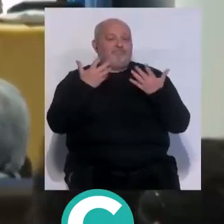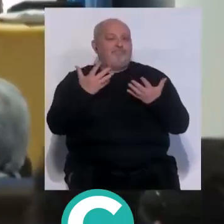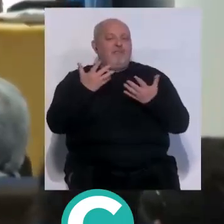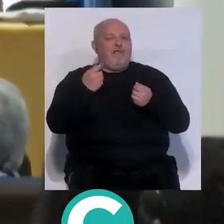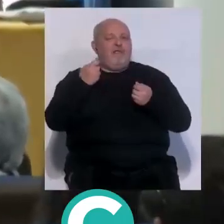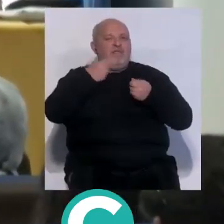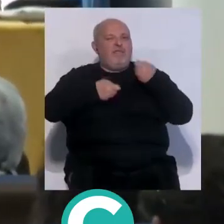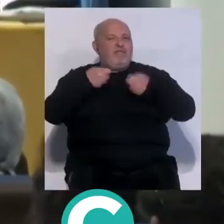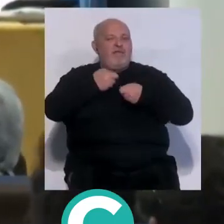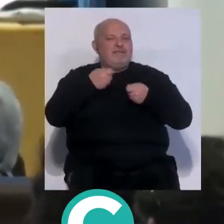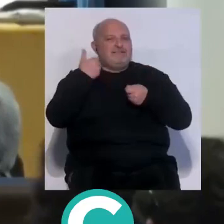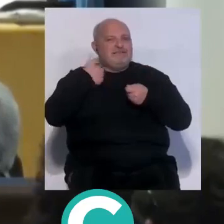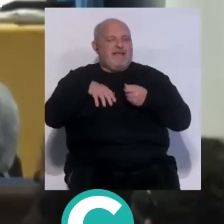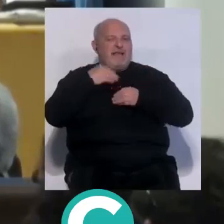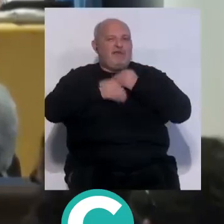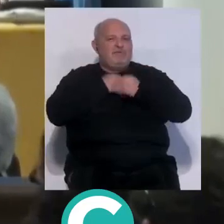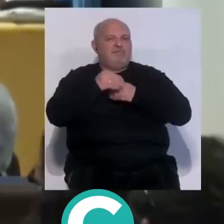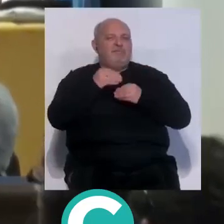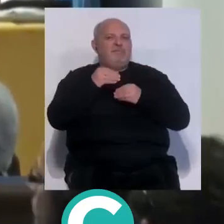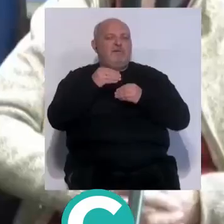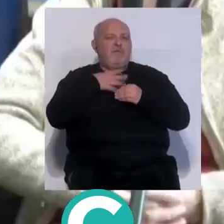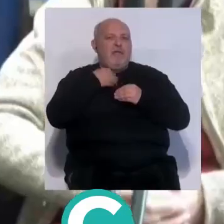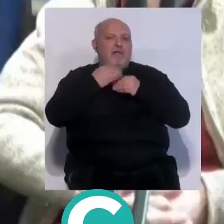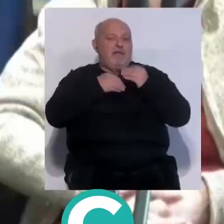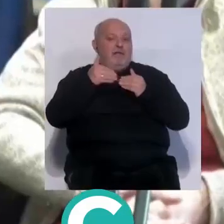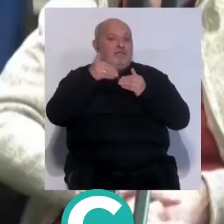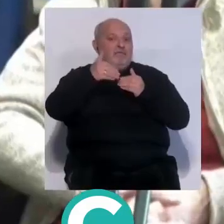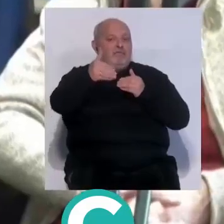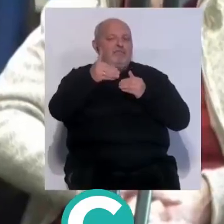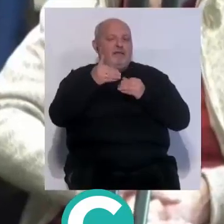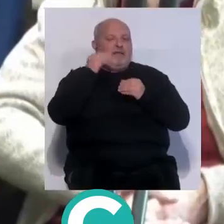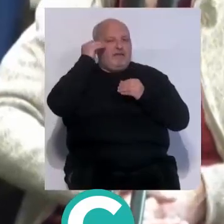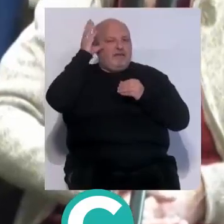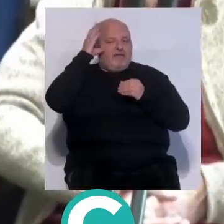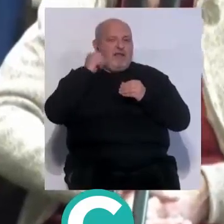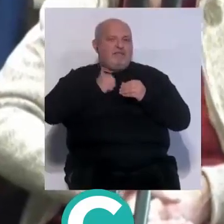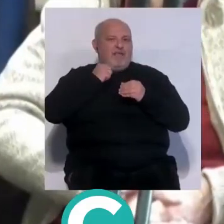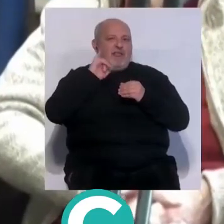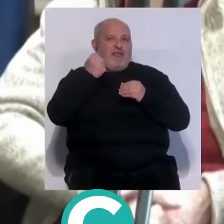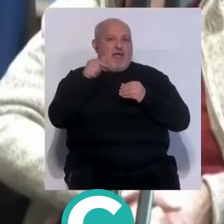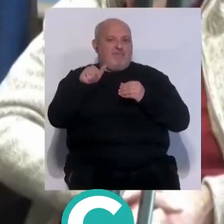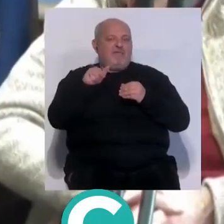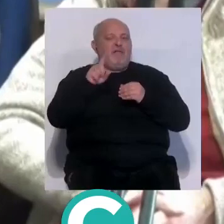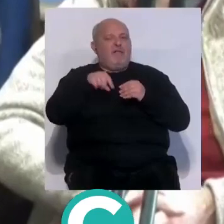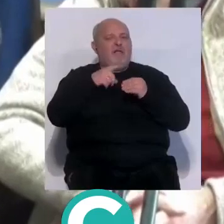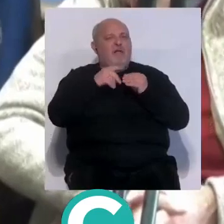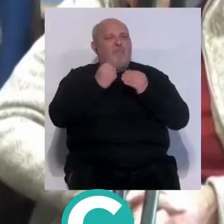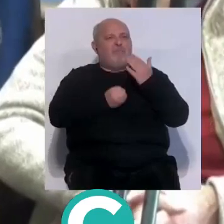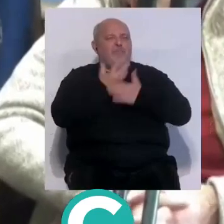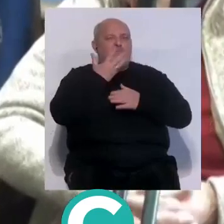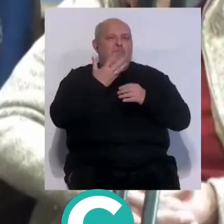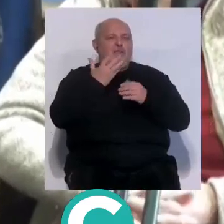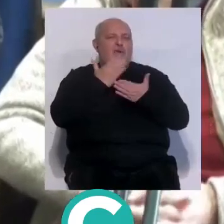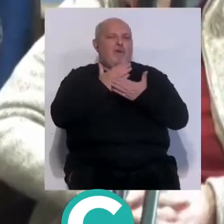las aportaciones que está ya realizando y podrá realizar en un futuro la inteligencia artificial, así como la reactivación de